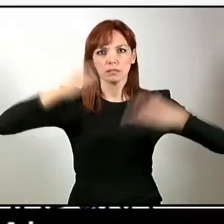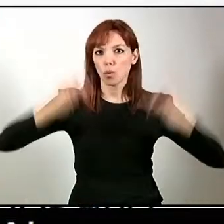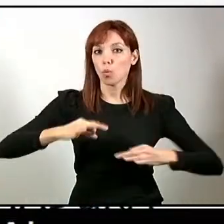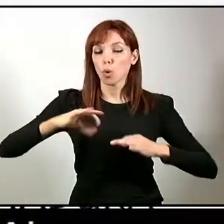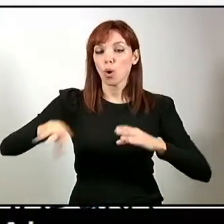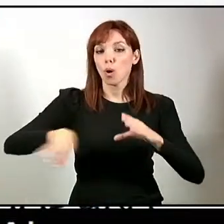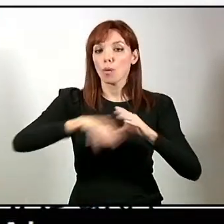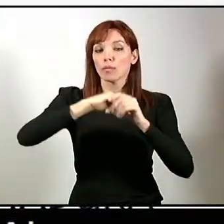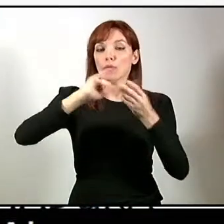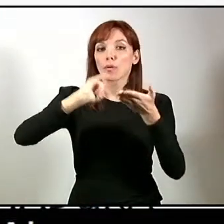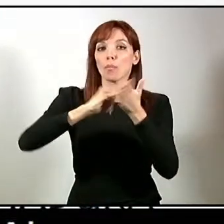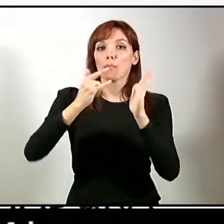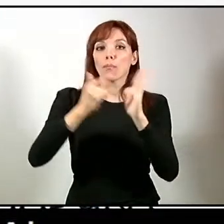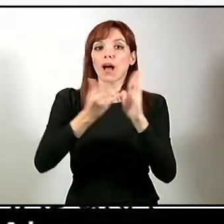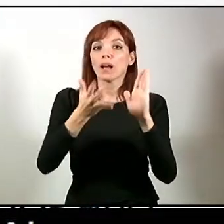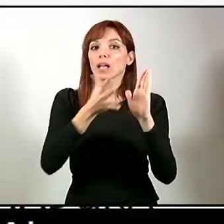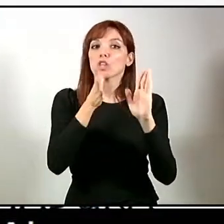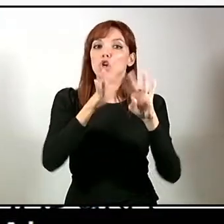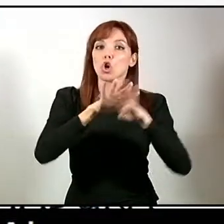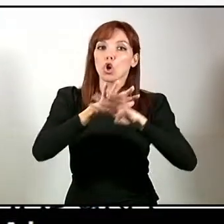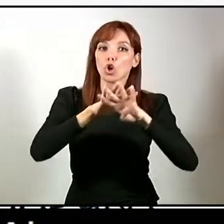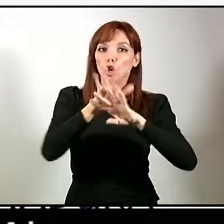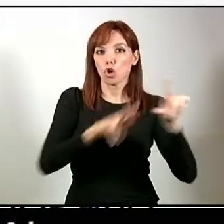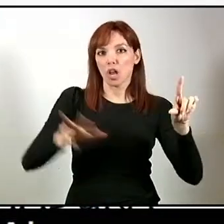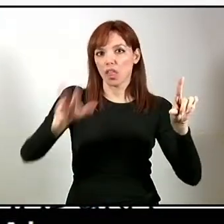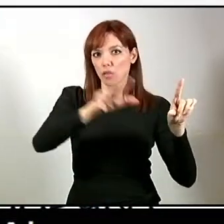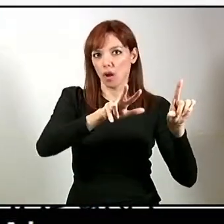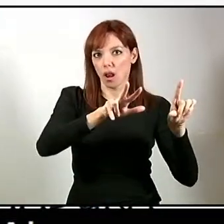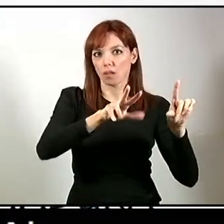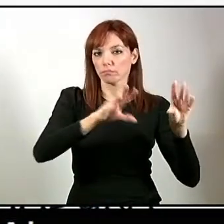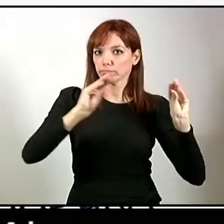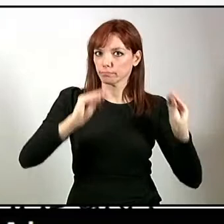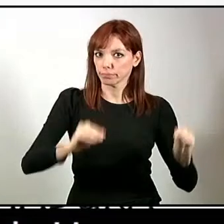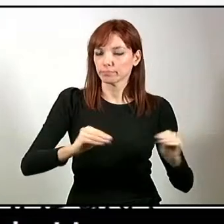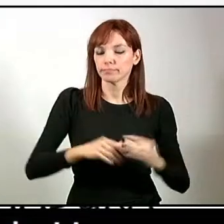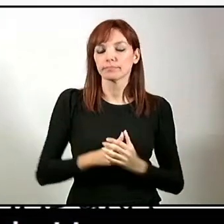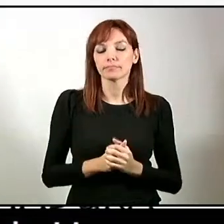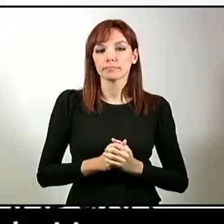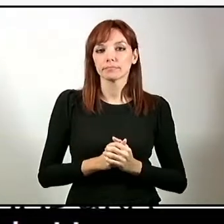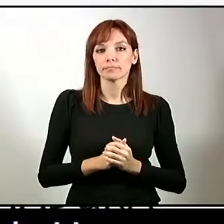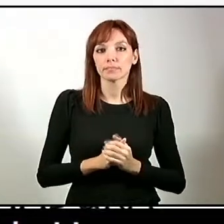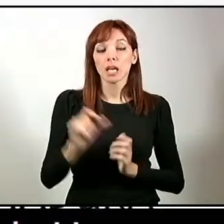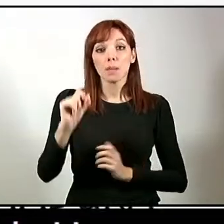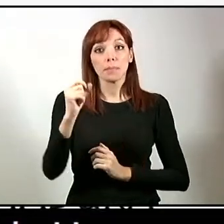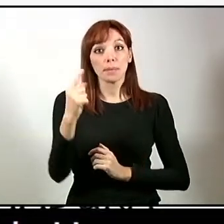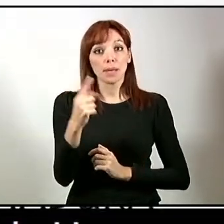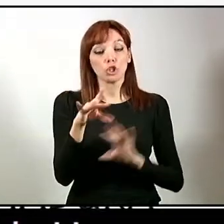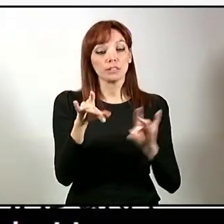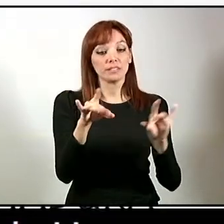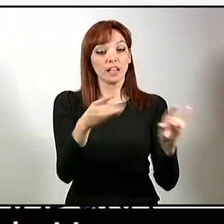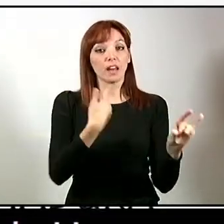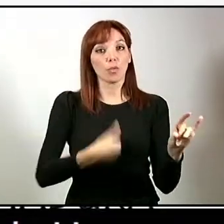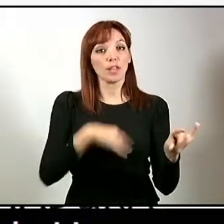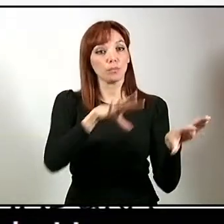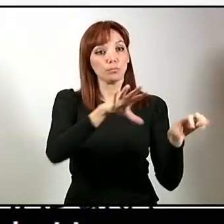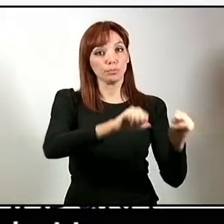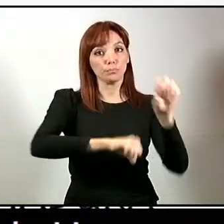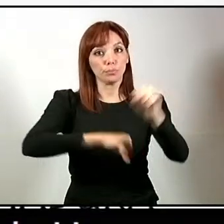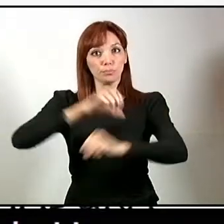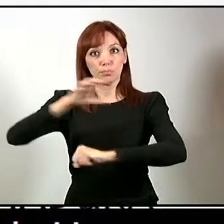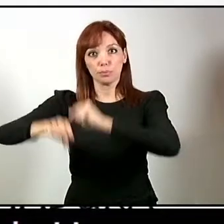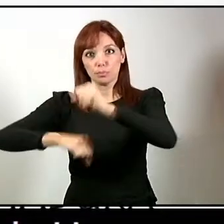Plan Hidrológico Nacional. Una vez que finalicen las expropiaciones y la comunidad de regantes, que